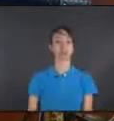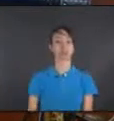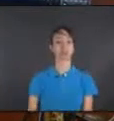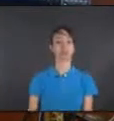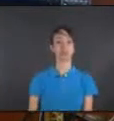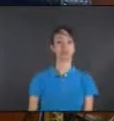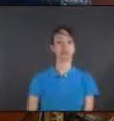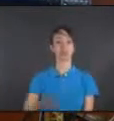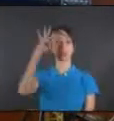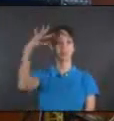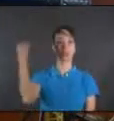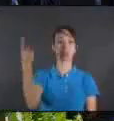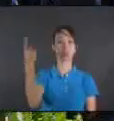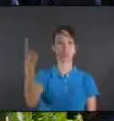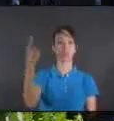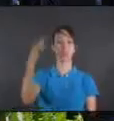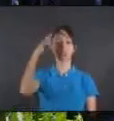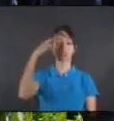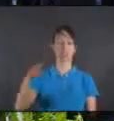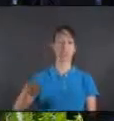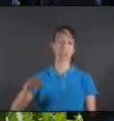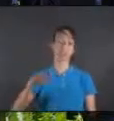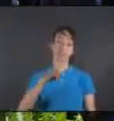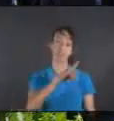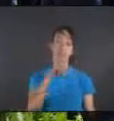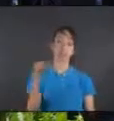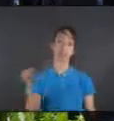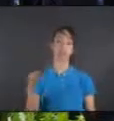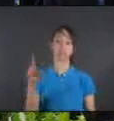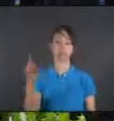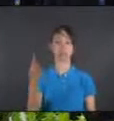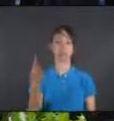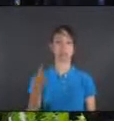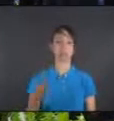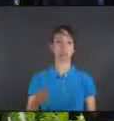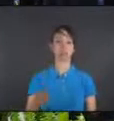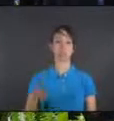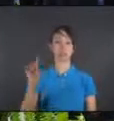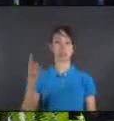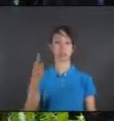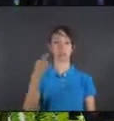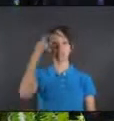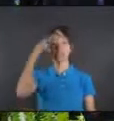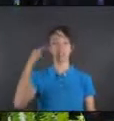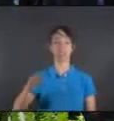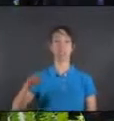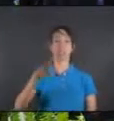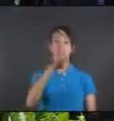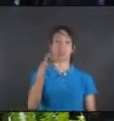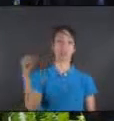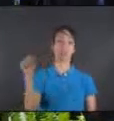arrepentimiento, porque viene la purificación. Y finalizo, o ya finalicé.